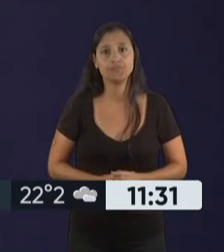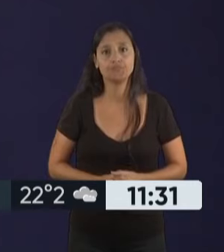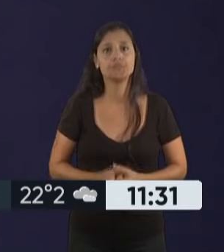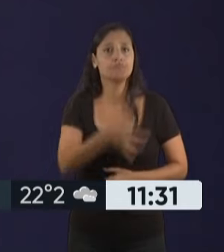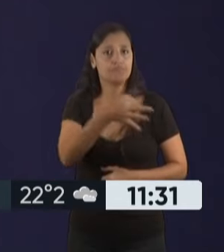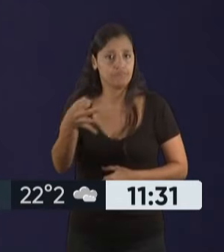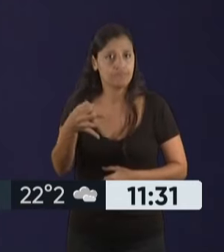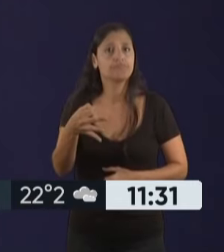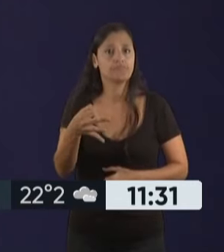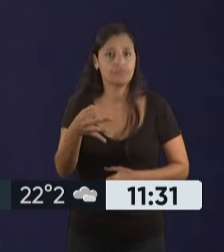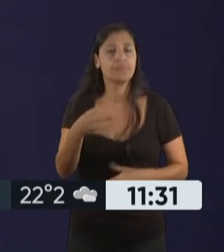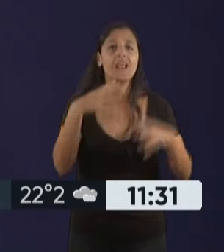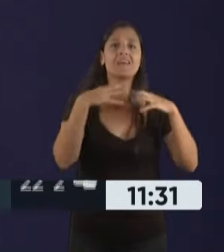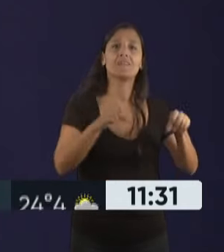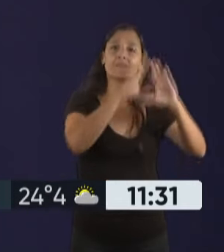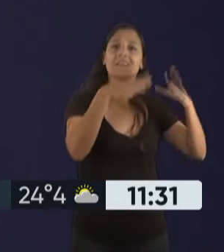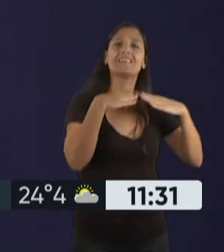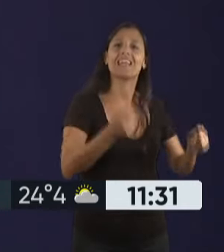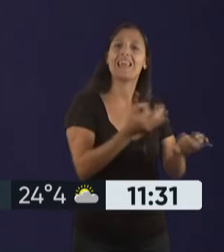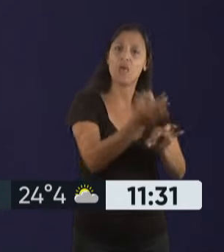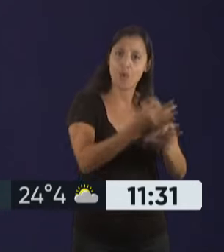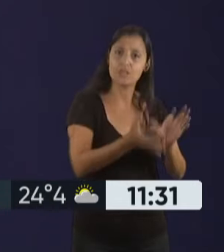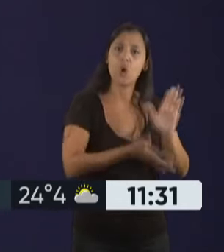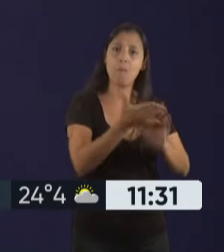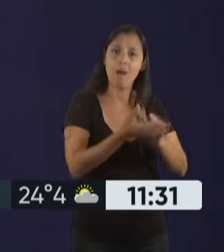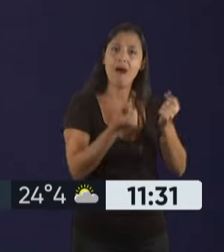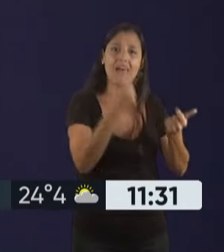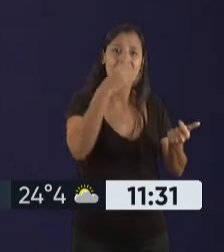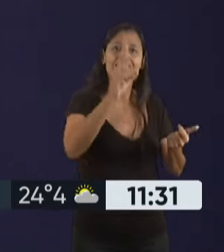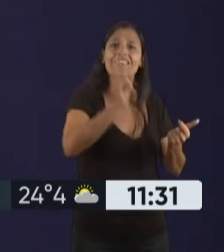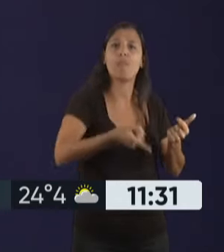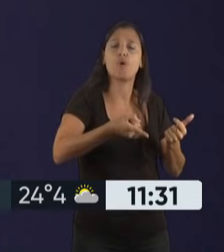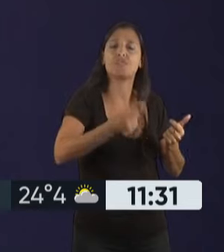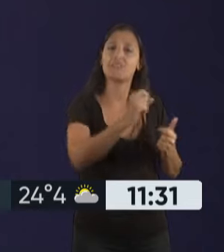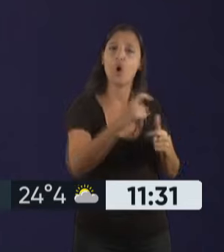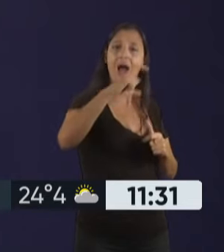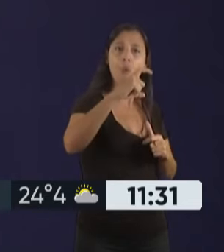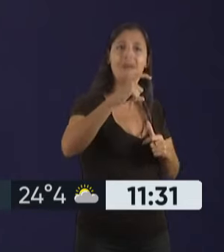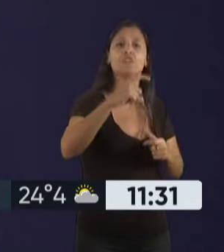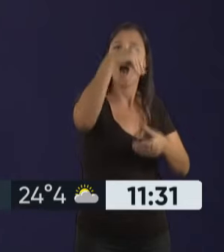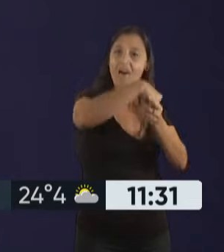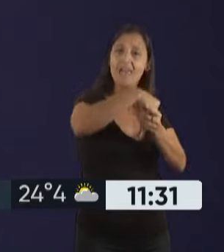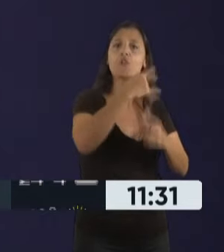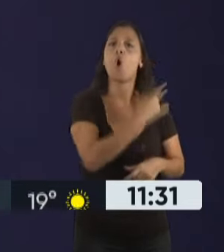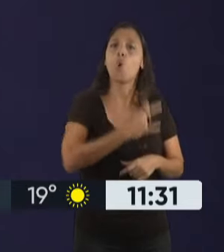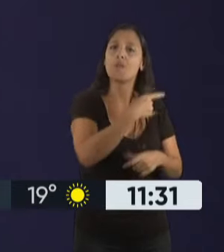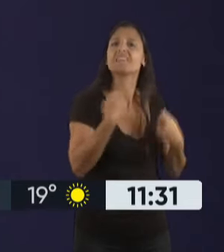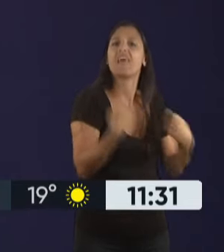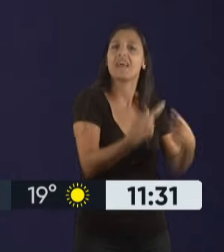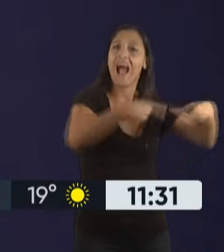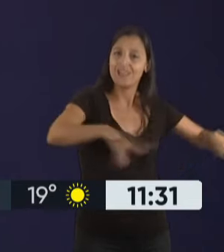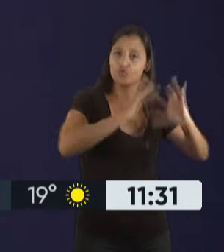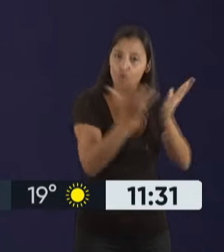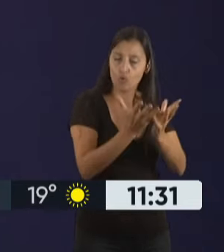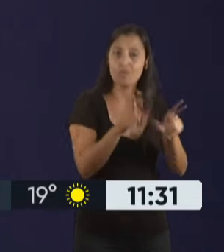efectivamente la Secretaría de Educación va a otorgar ese aumento del 70 para los gastos de funcionamiento tal como lo describiste